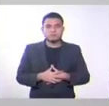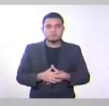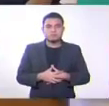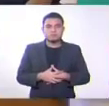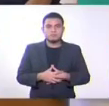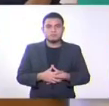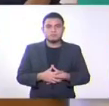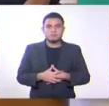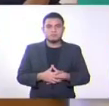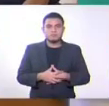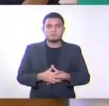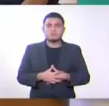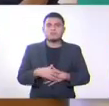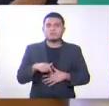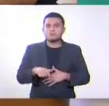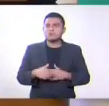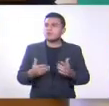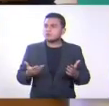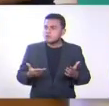Dado eso, ¿qué podemos hacer?